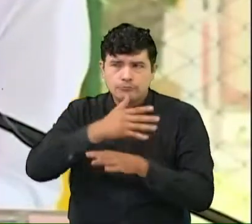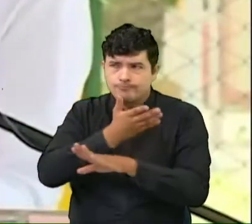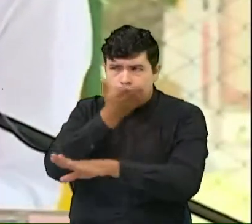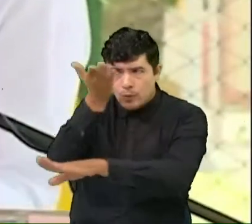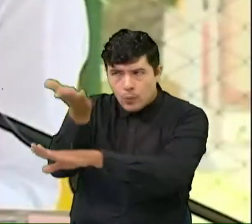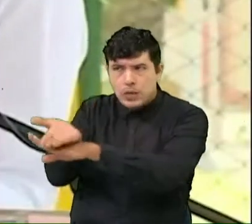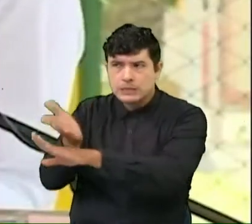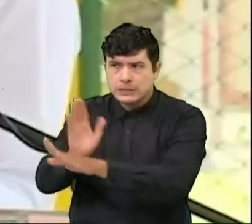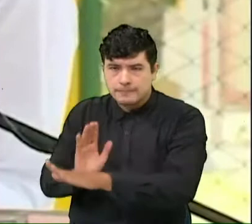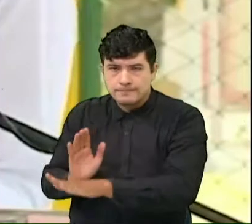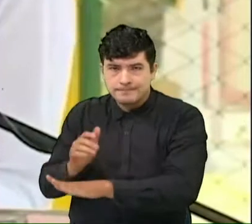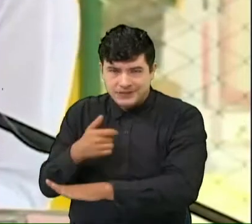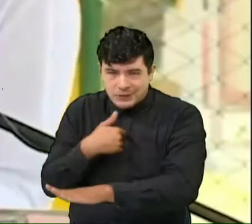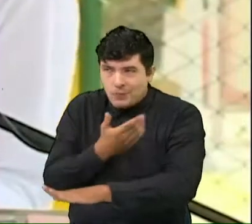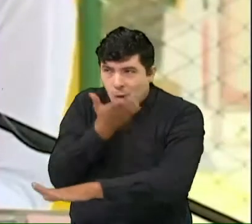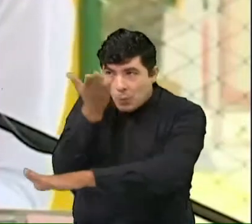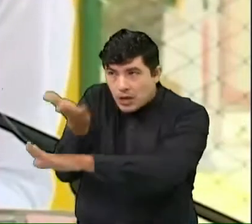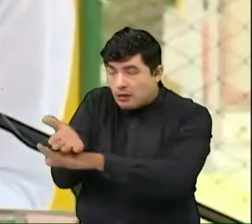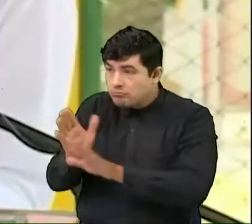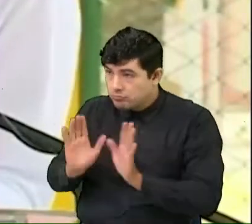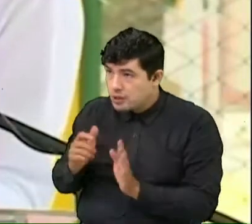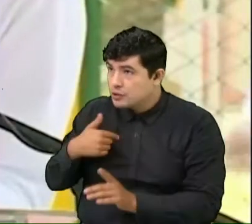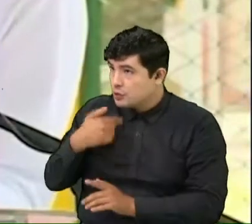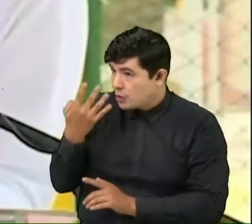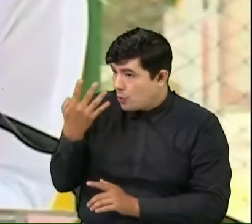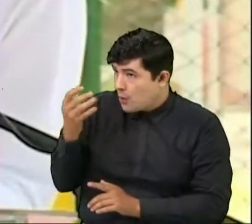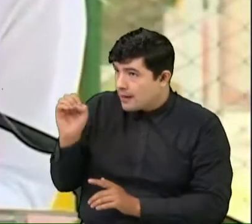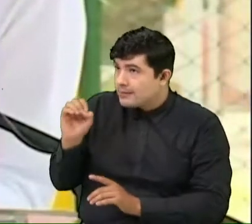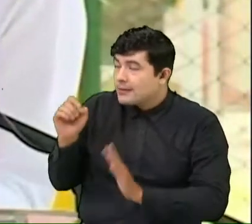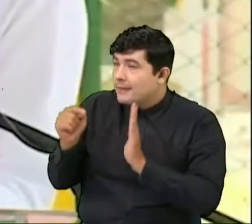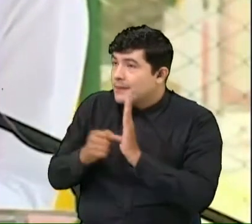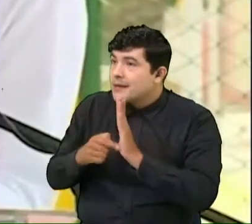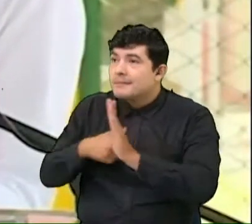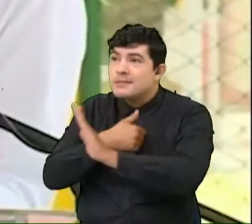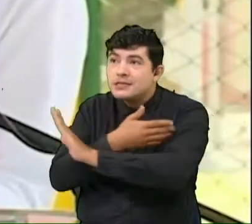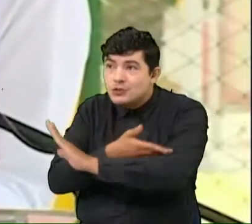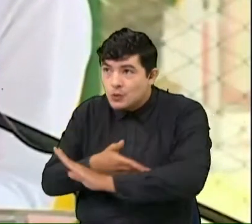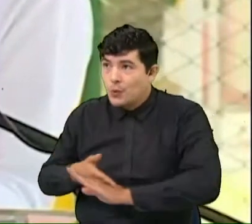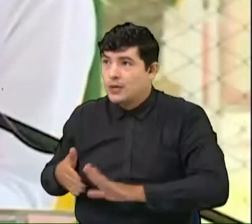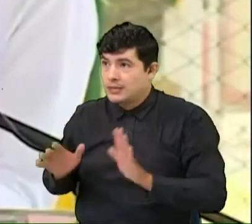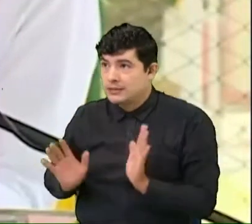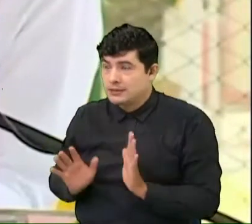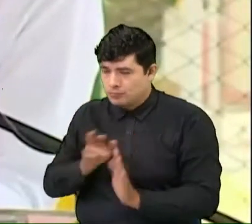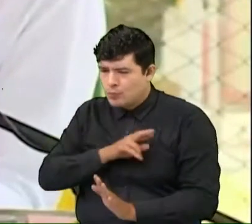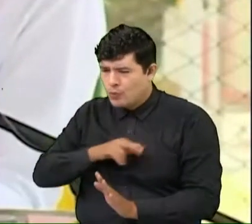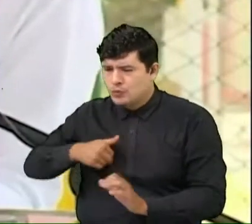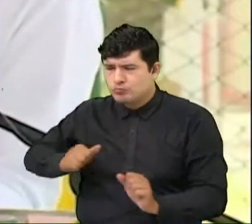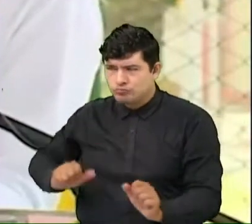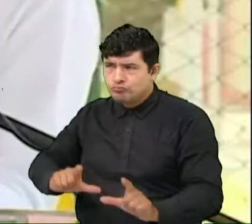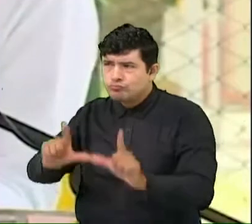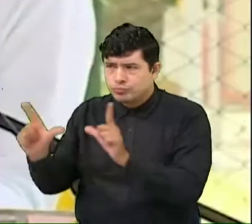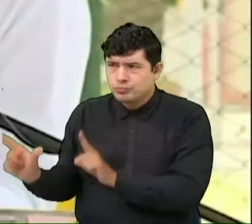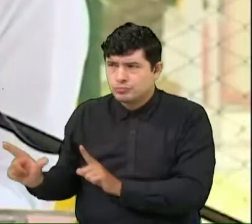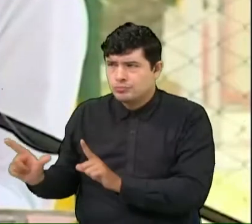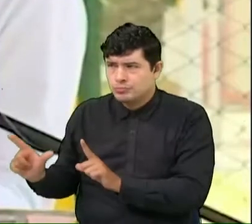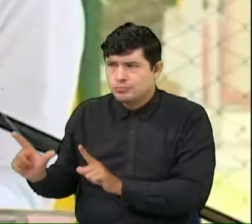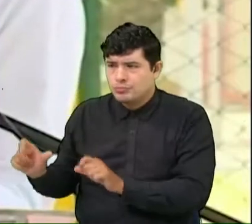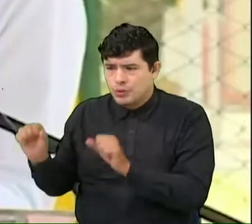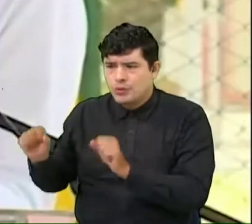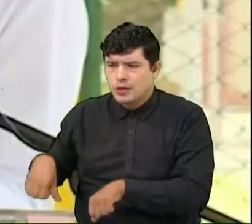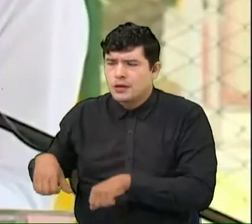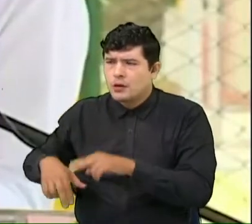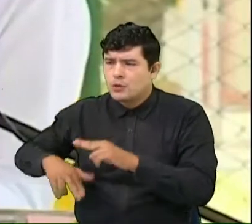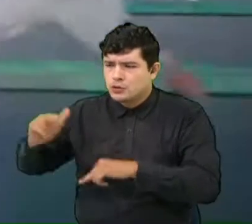Yo tengo 40 mil millones de pesos que los tenemos disponibles para mejorar también y construir